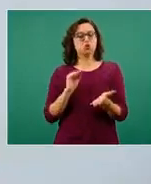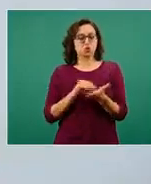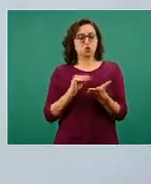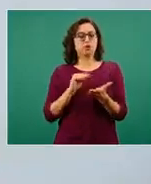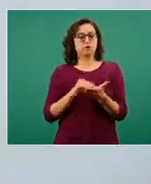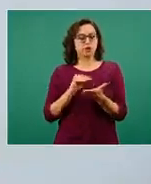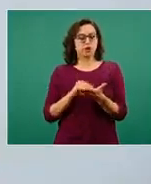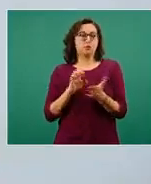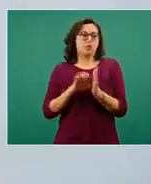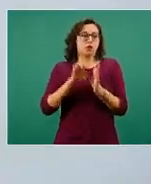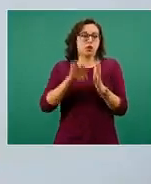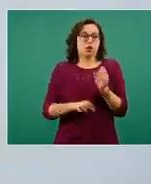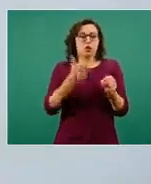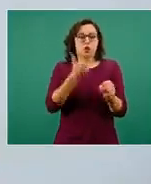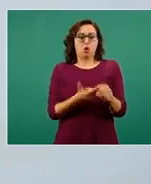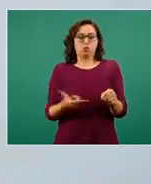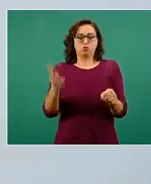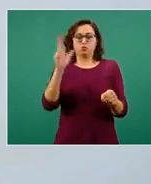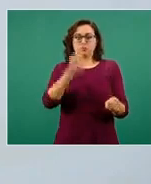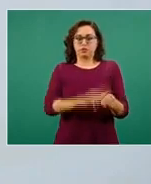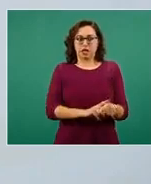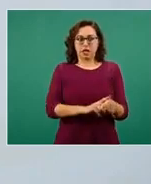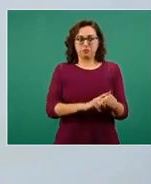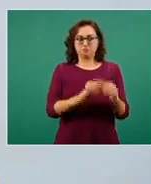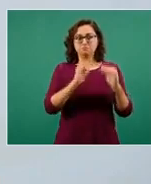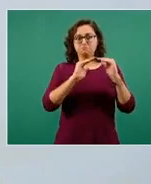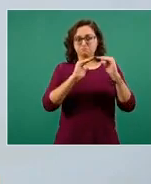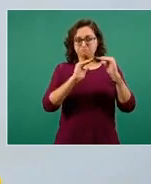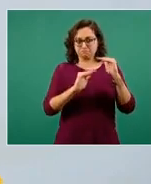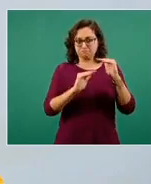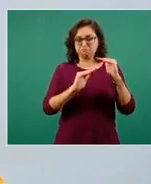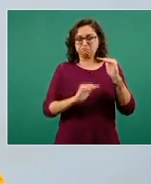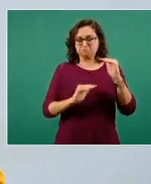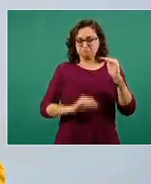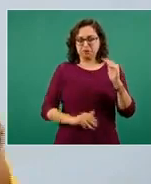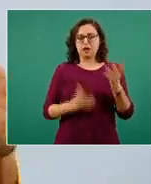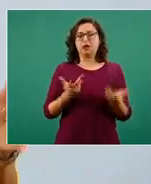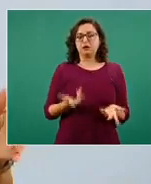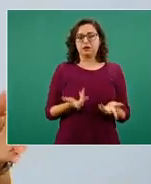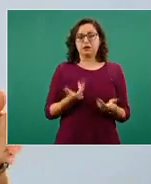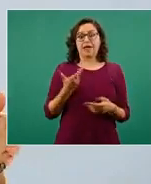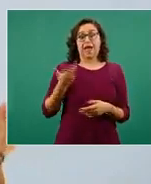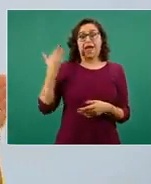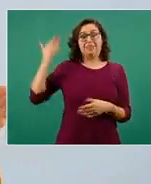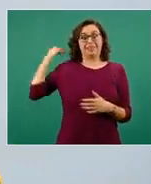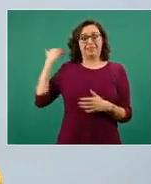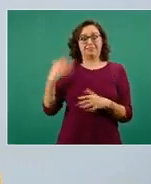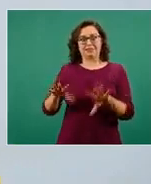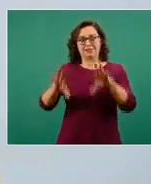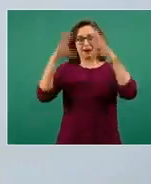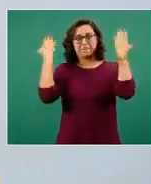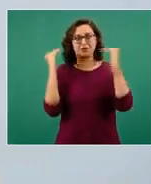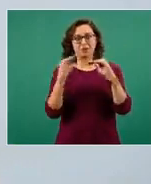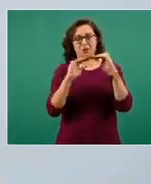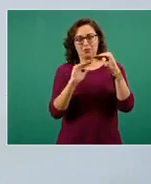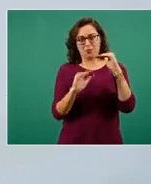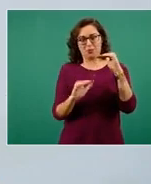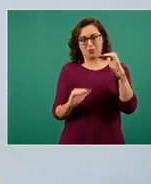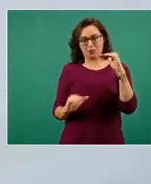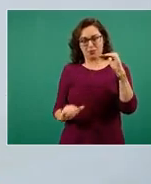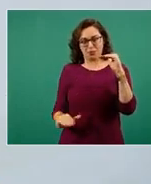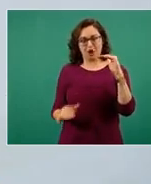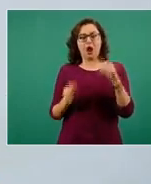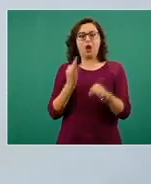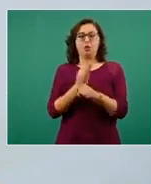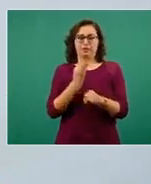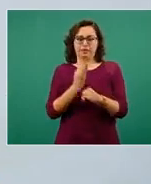ocupación hospitalaria, no a la velocidad que estaba disminuyendo semanas previas, pero sigue disminuyendo.